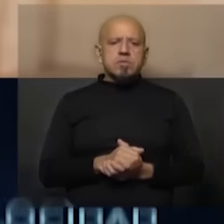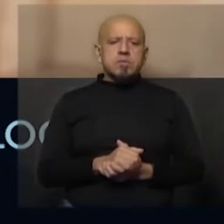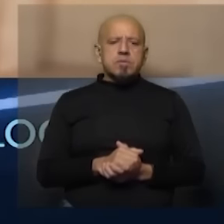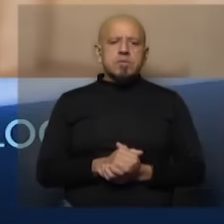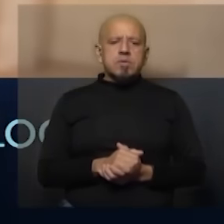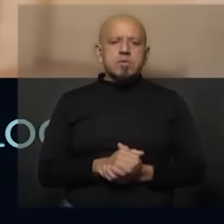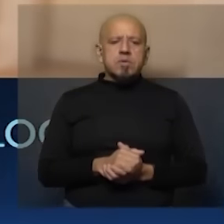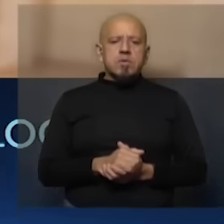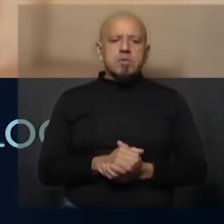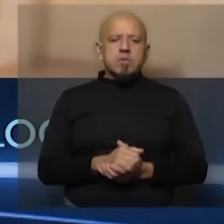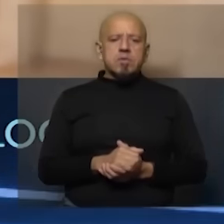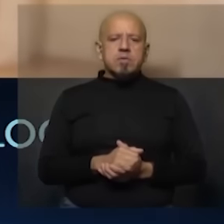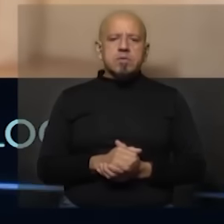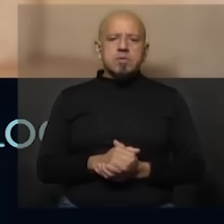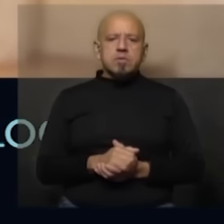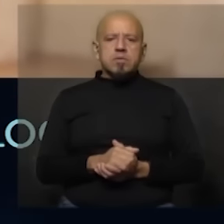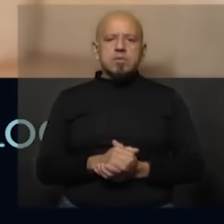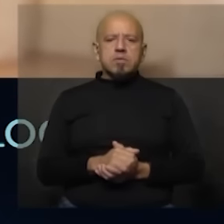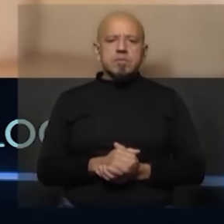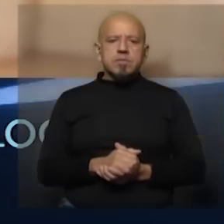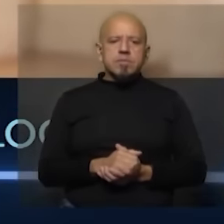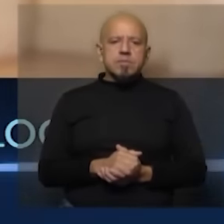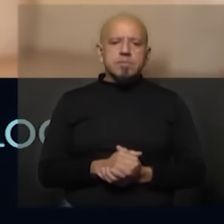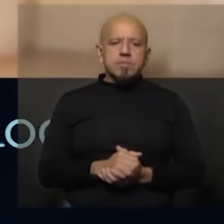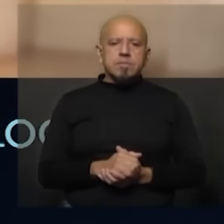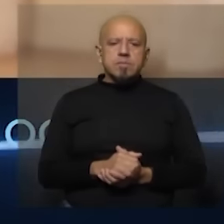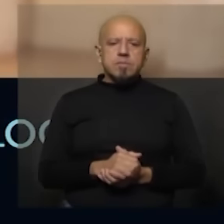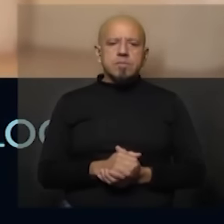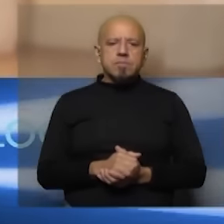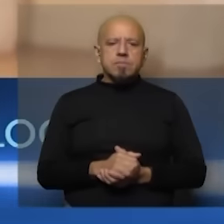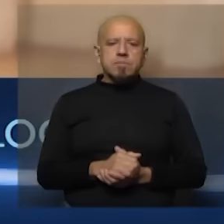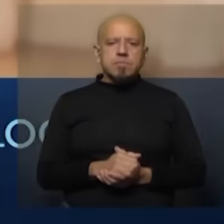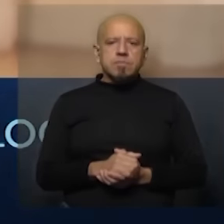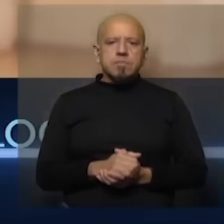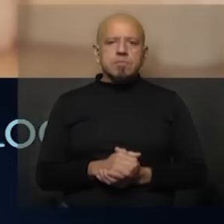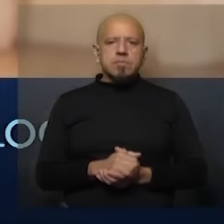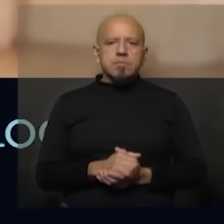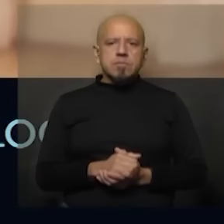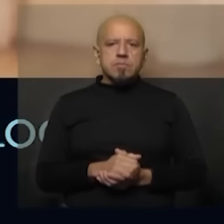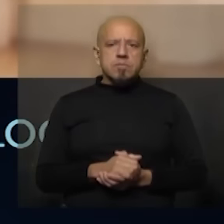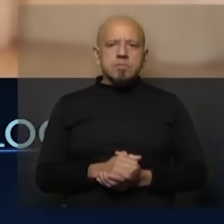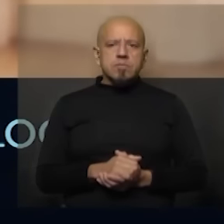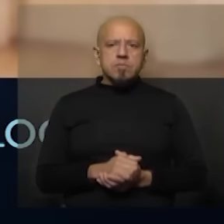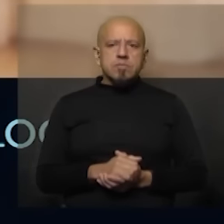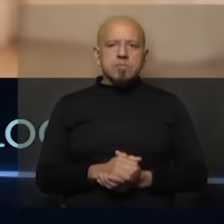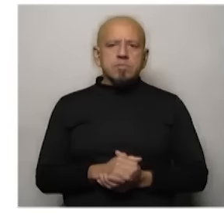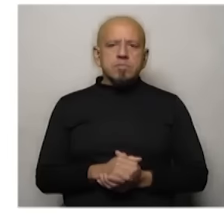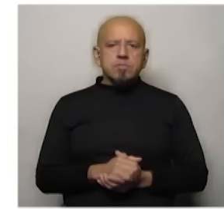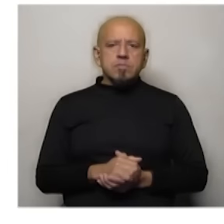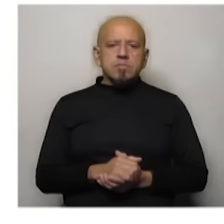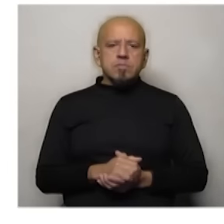Presenta Antel Empresas. ¿Tenés Antel? Tenés un socio para hacer crecer tu negocio.